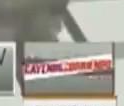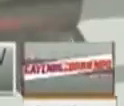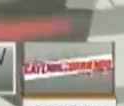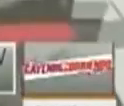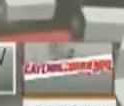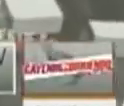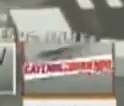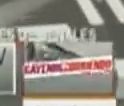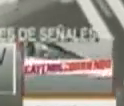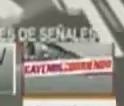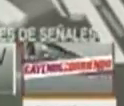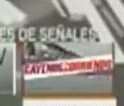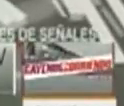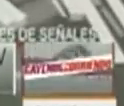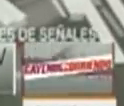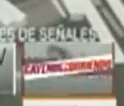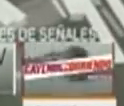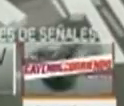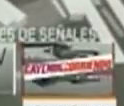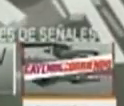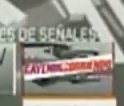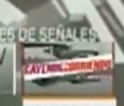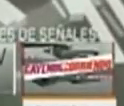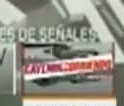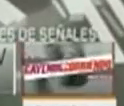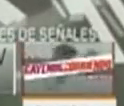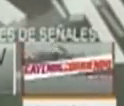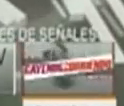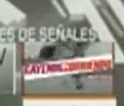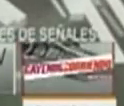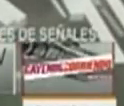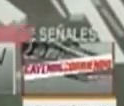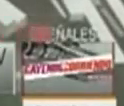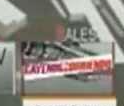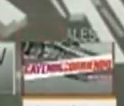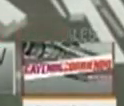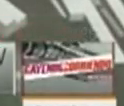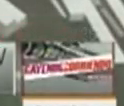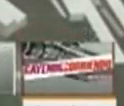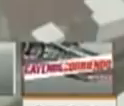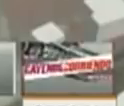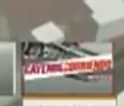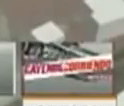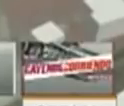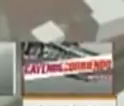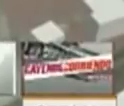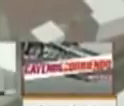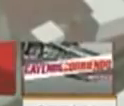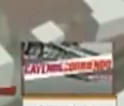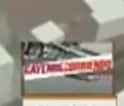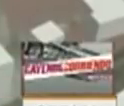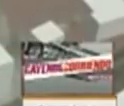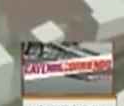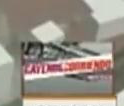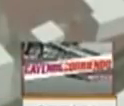Y que debido a los inhibidores, porque cuenta la Guardia no presidencial para estos efectos, evitó que